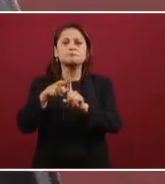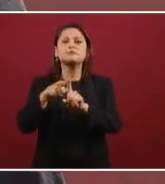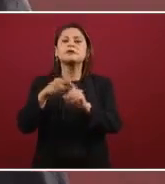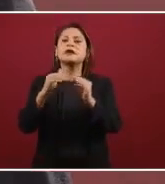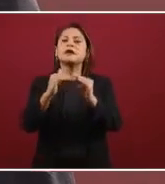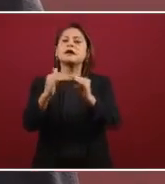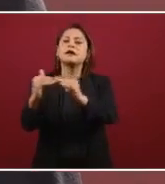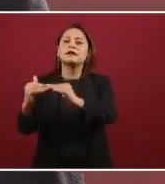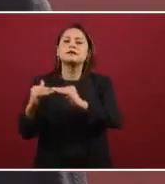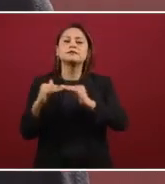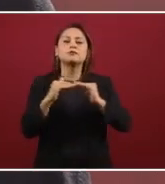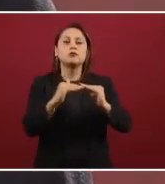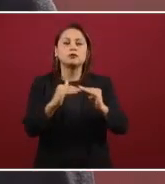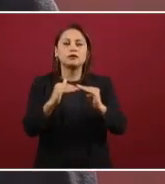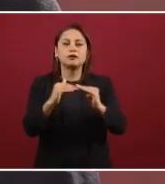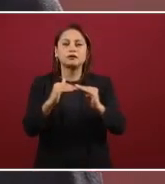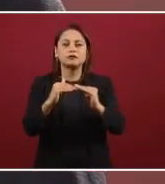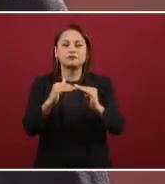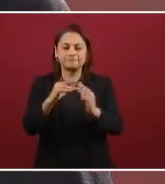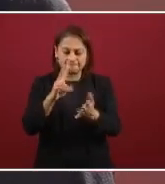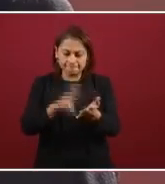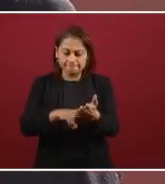para hacer valer la democracia.